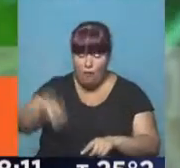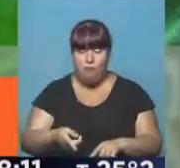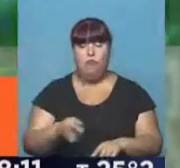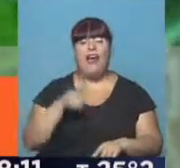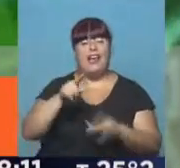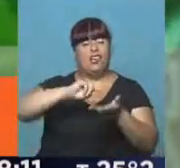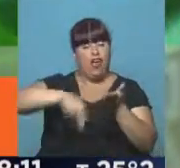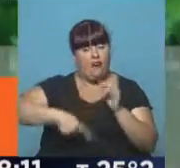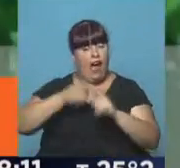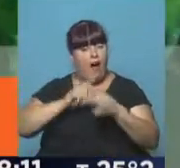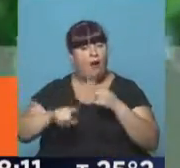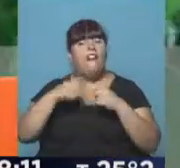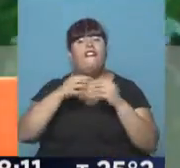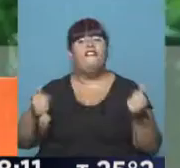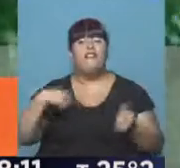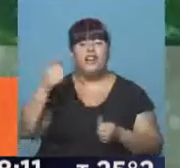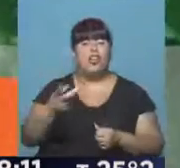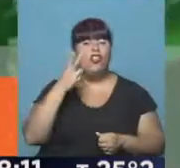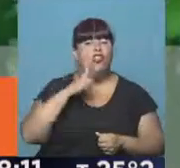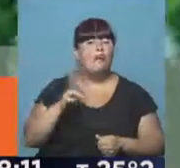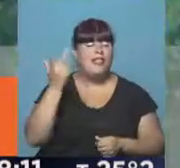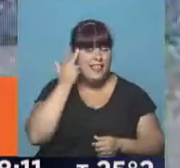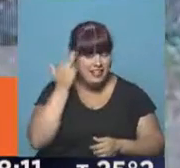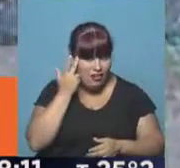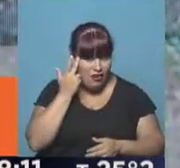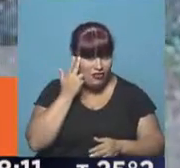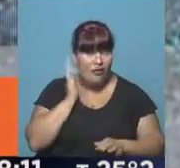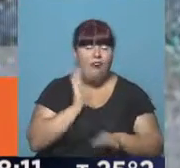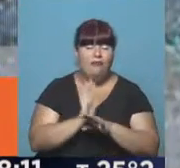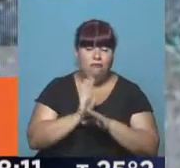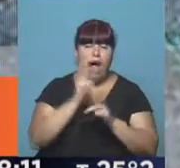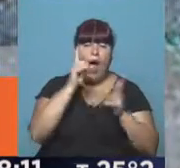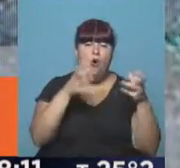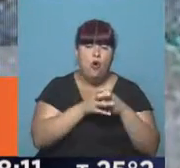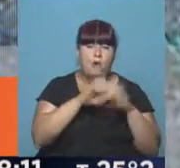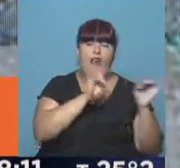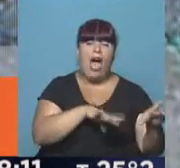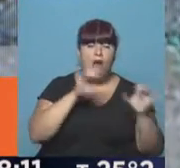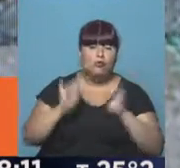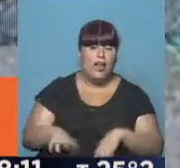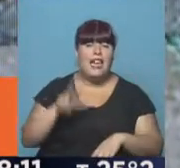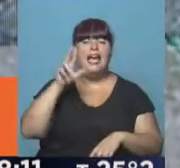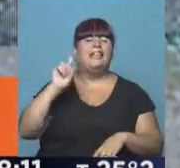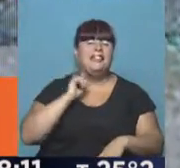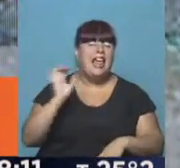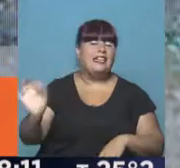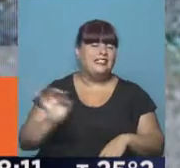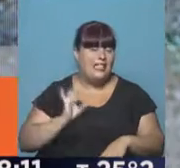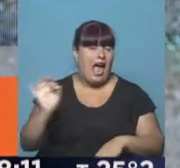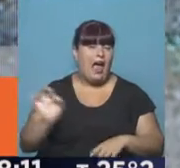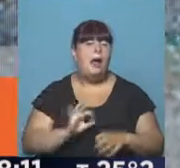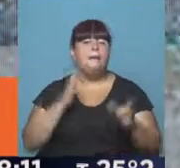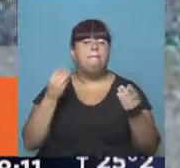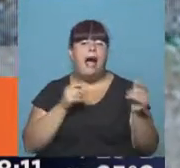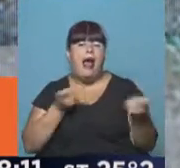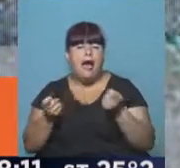convenio ese acuerdo se va a termina de cumplir en el 2018 o sea va a haber sectores de australia que tuvieron 13 años para